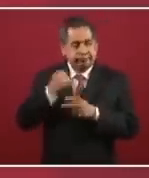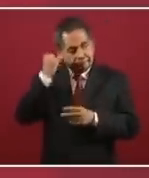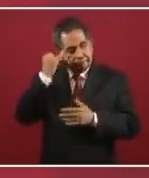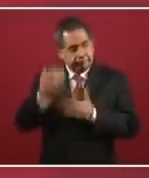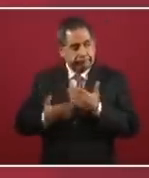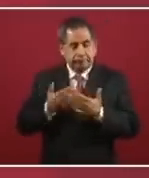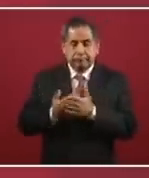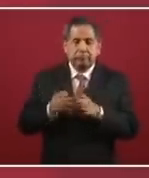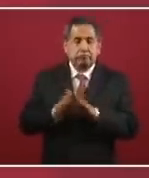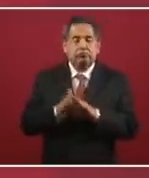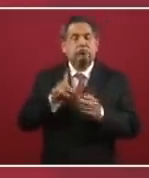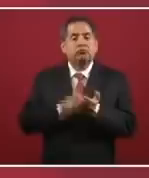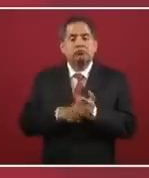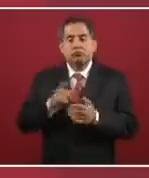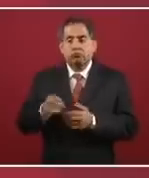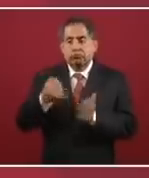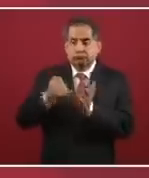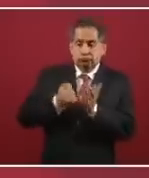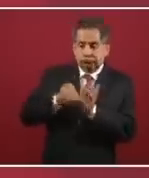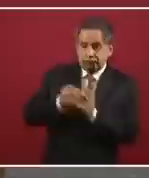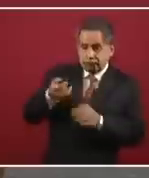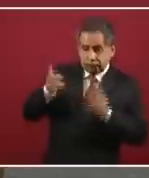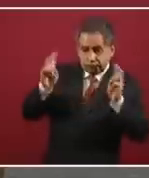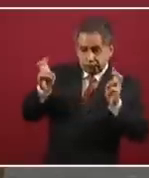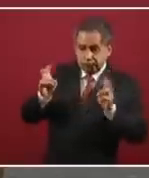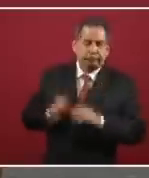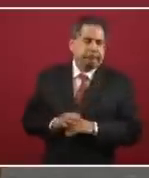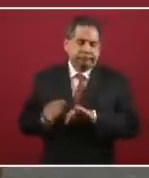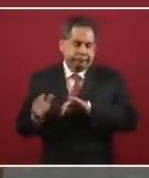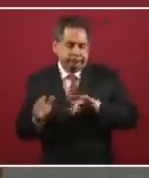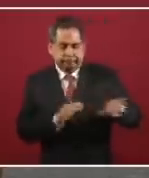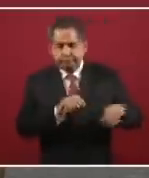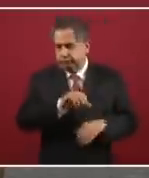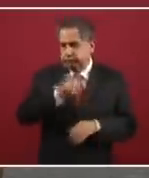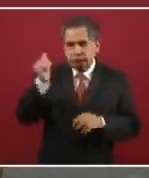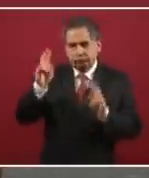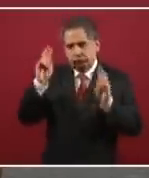tema arancelario. Ya es otro escenario en el que estamos en este momento.